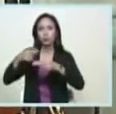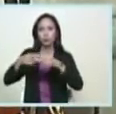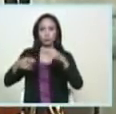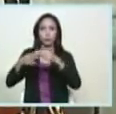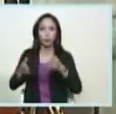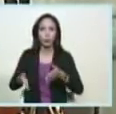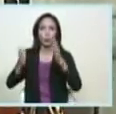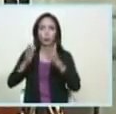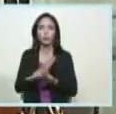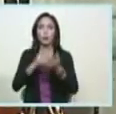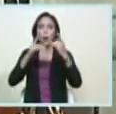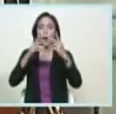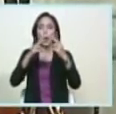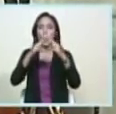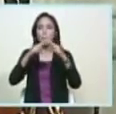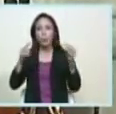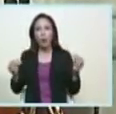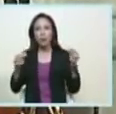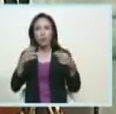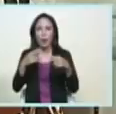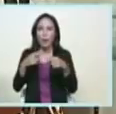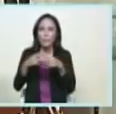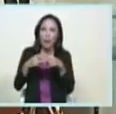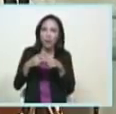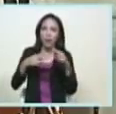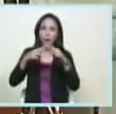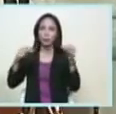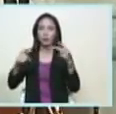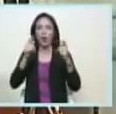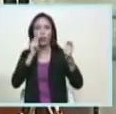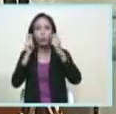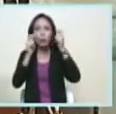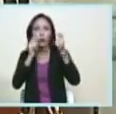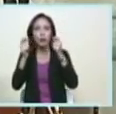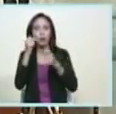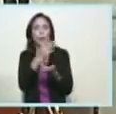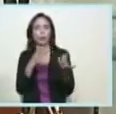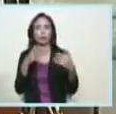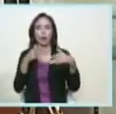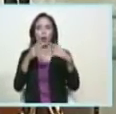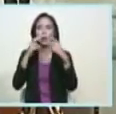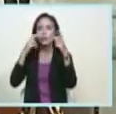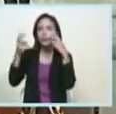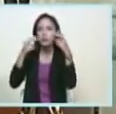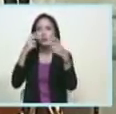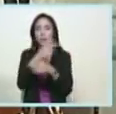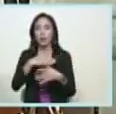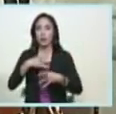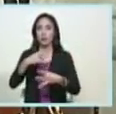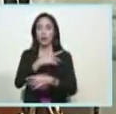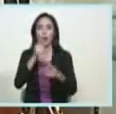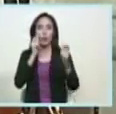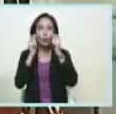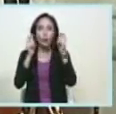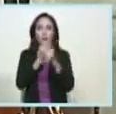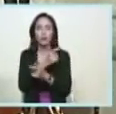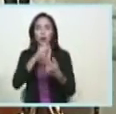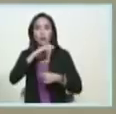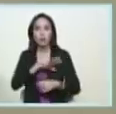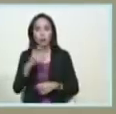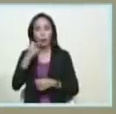el puente un puente de madera turístico para que sea un centro de interés turístico histórico